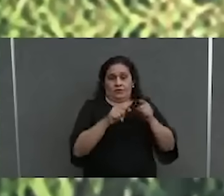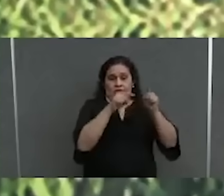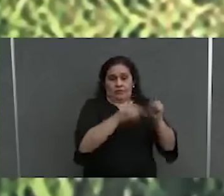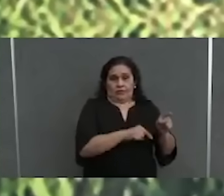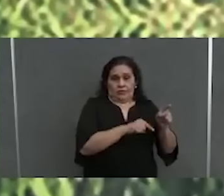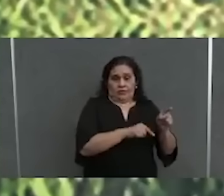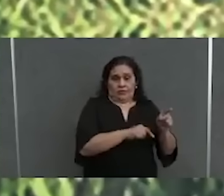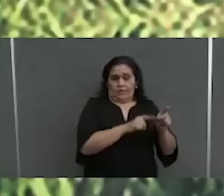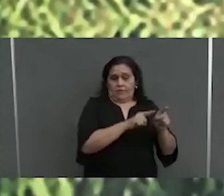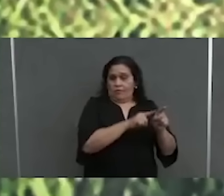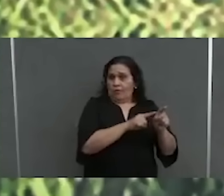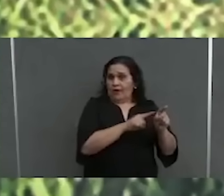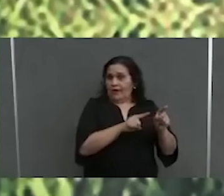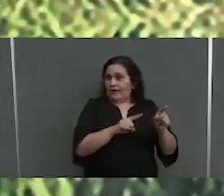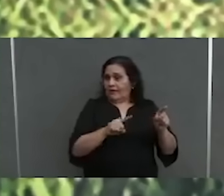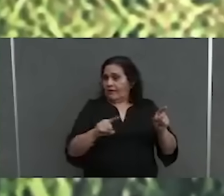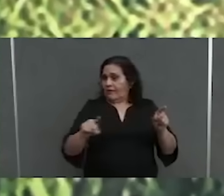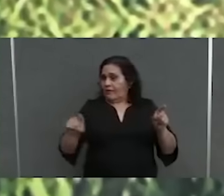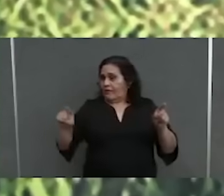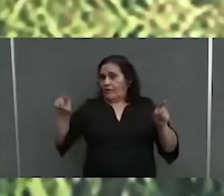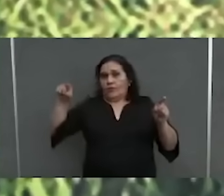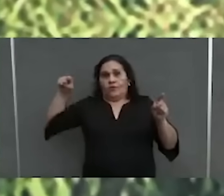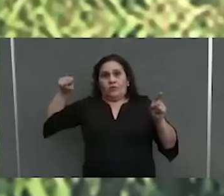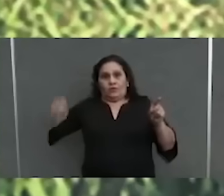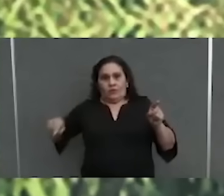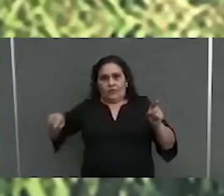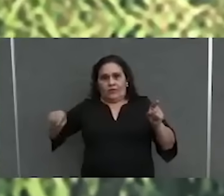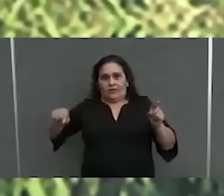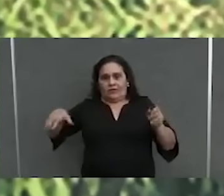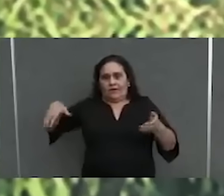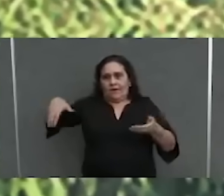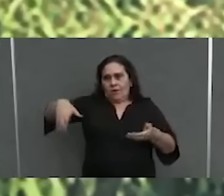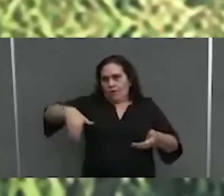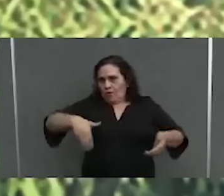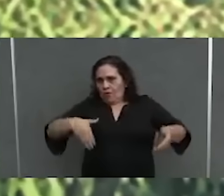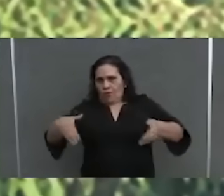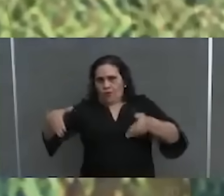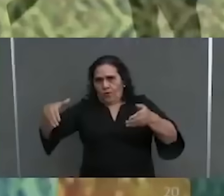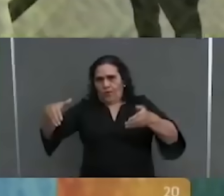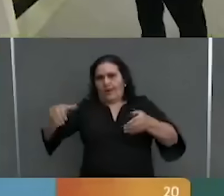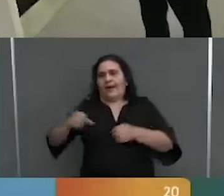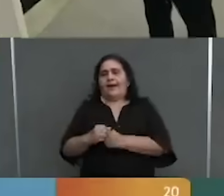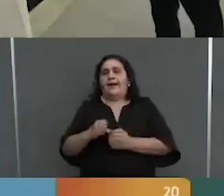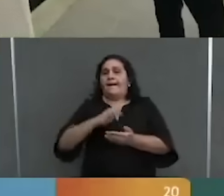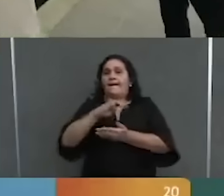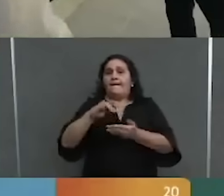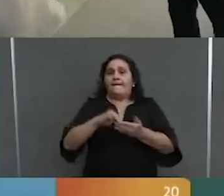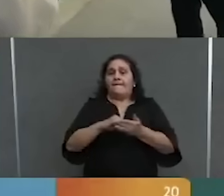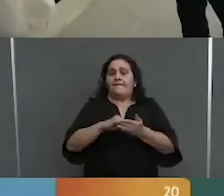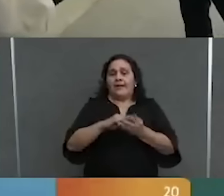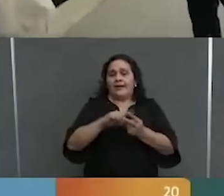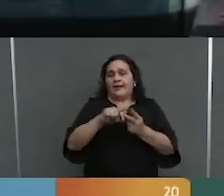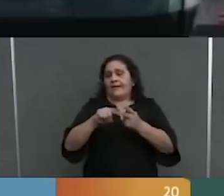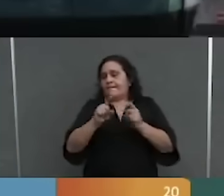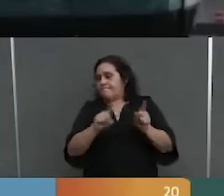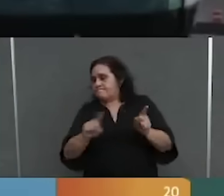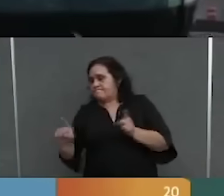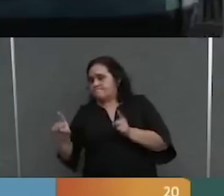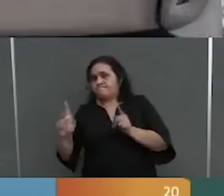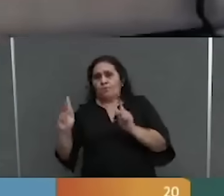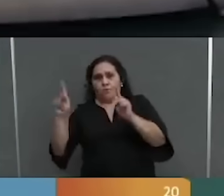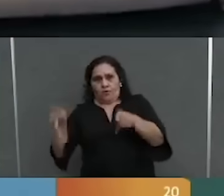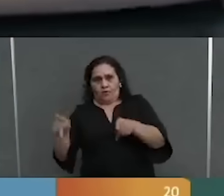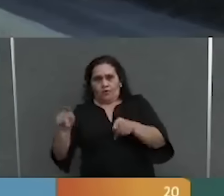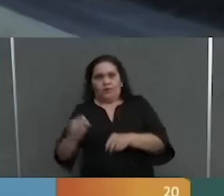arriba y recae en la carretera federal Mérida-Progreso. El otro, como bien lo comentaba la secretaria, es